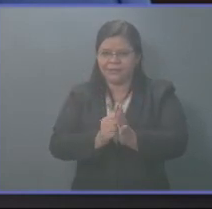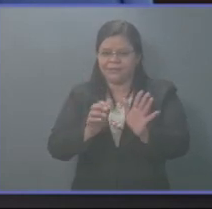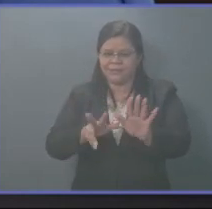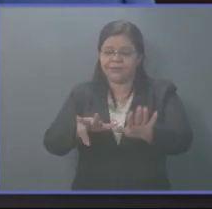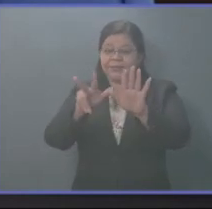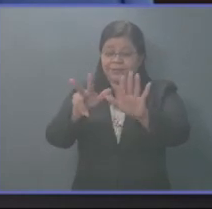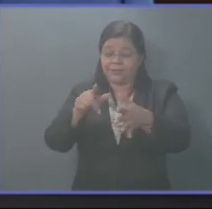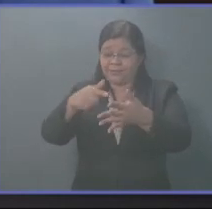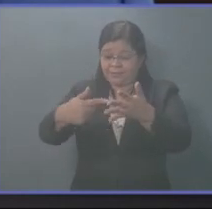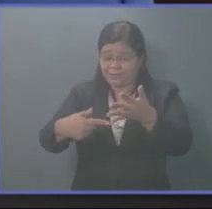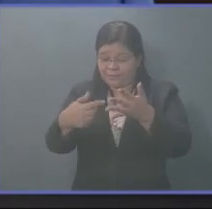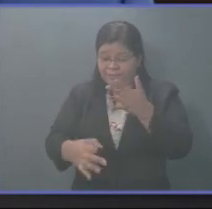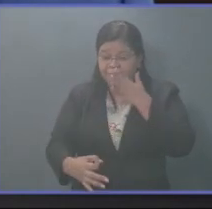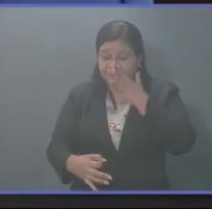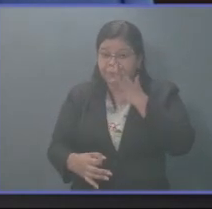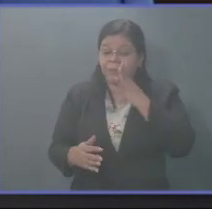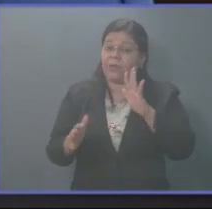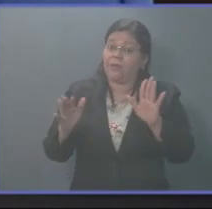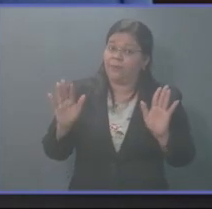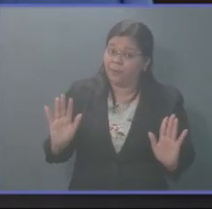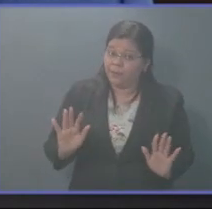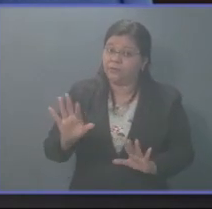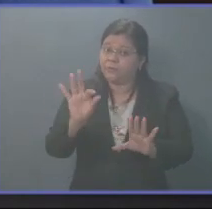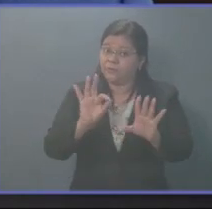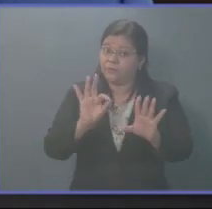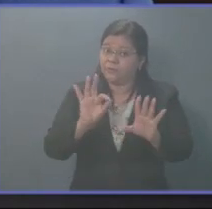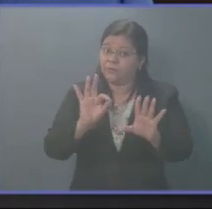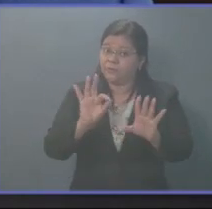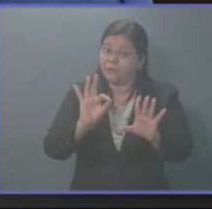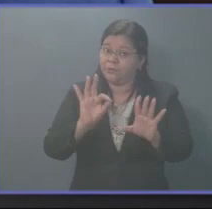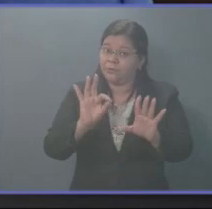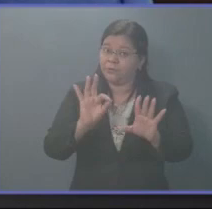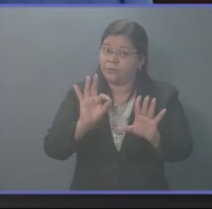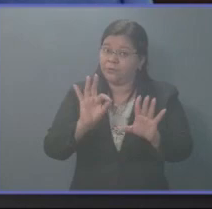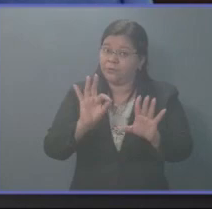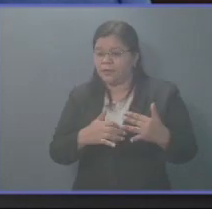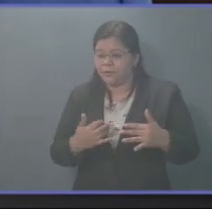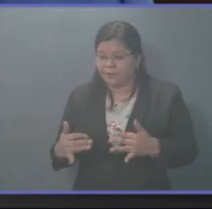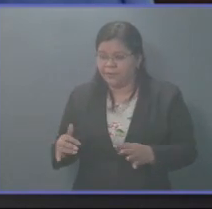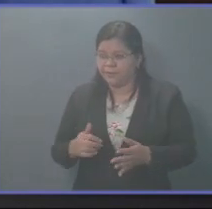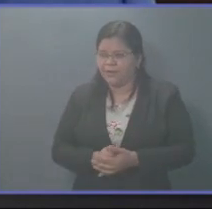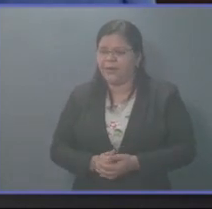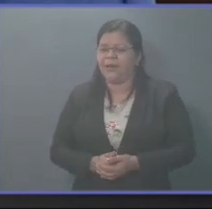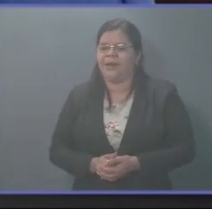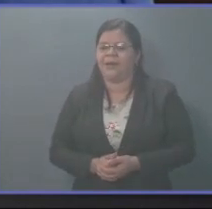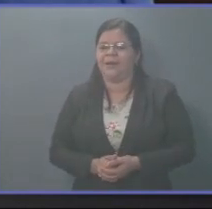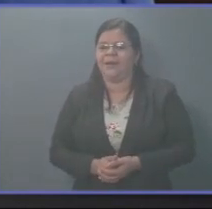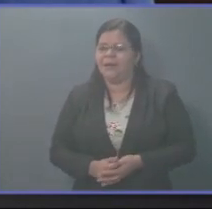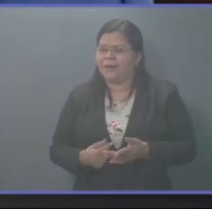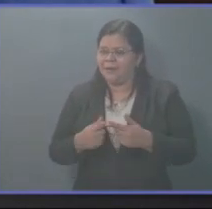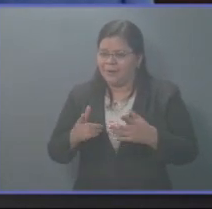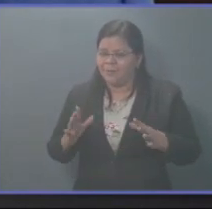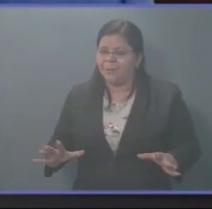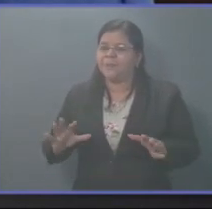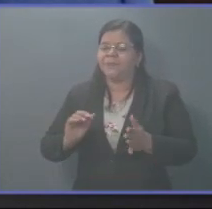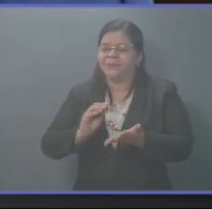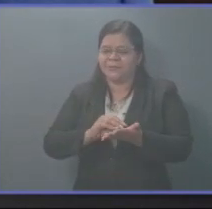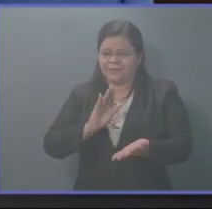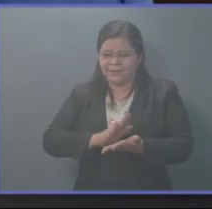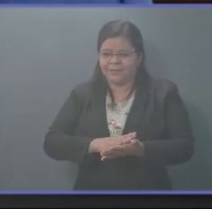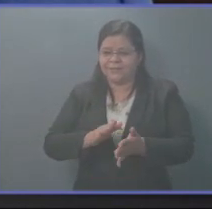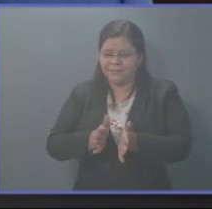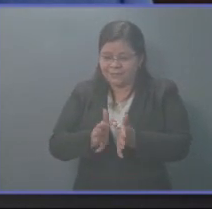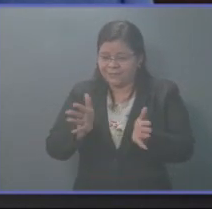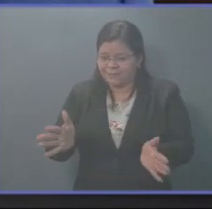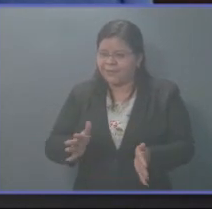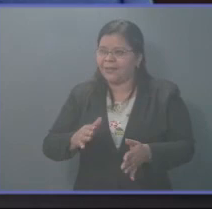ley. En el caso de aquellos contribuyentes que se dediquen a dichas actividades económicas, además, se establece como hecho